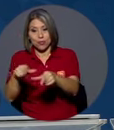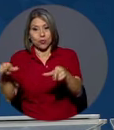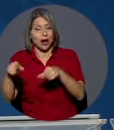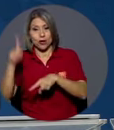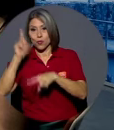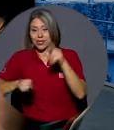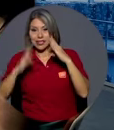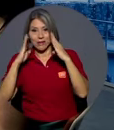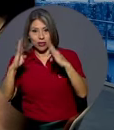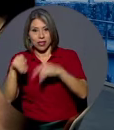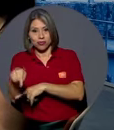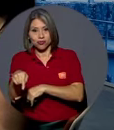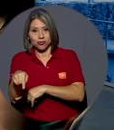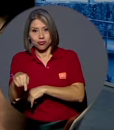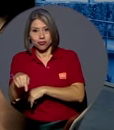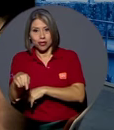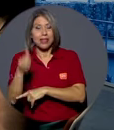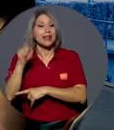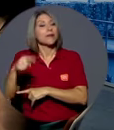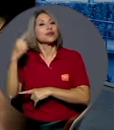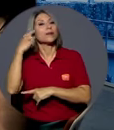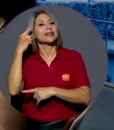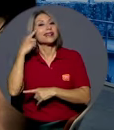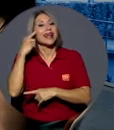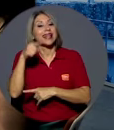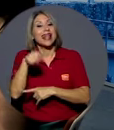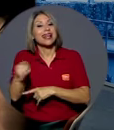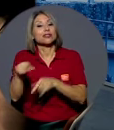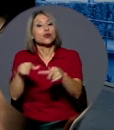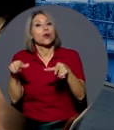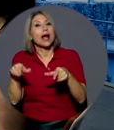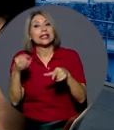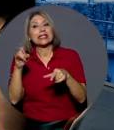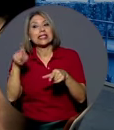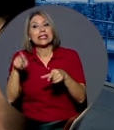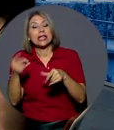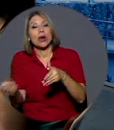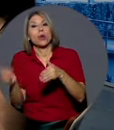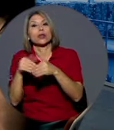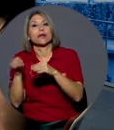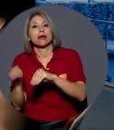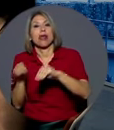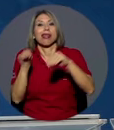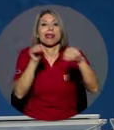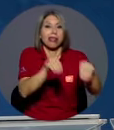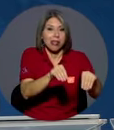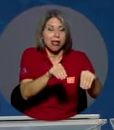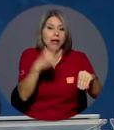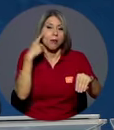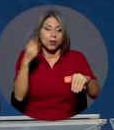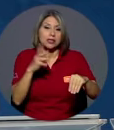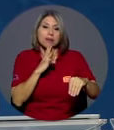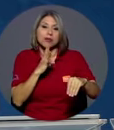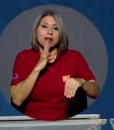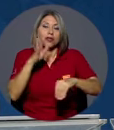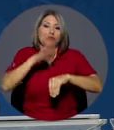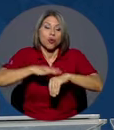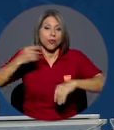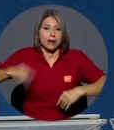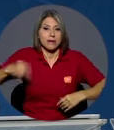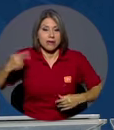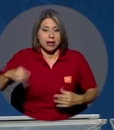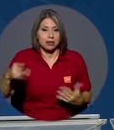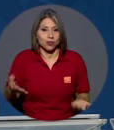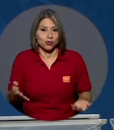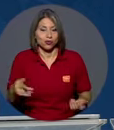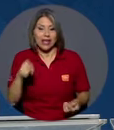Teníamos que pensar también en el tema de relocalización de esos lugares, porque principalmente estamos hablando en el tema de